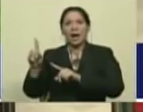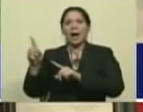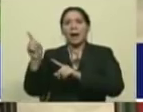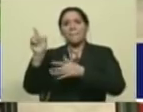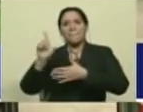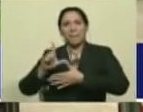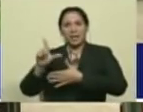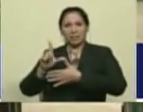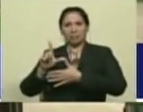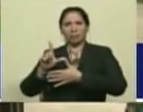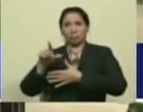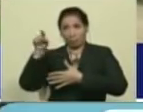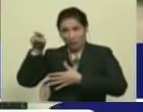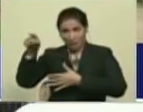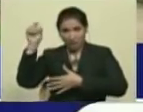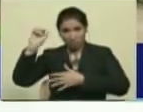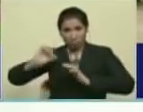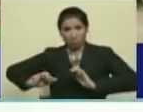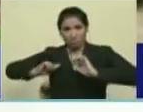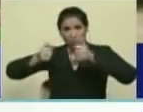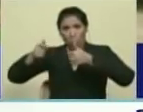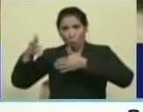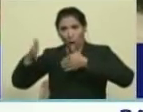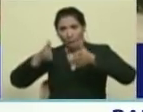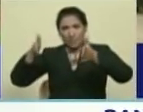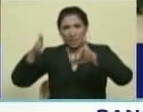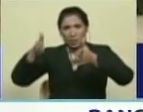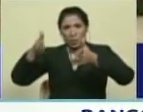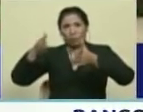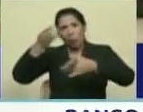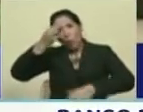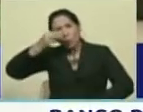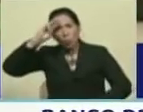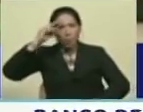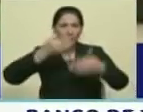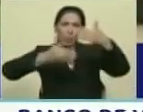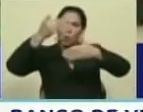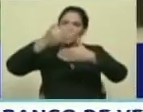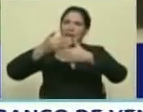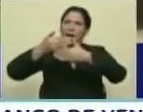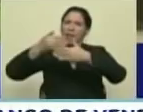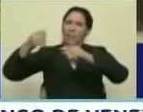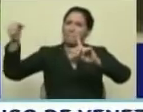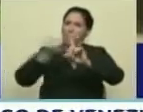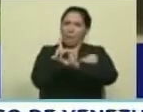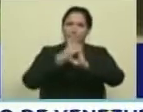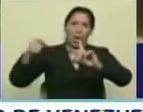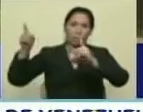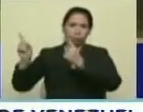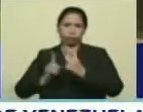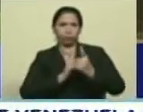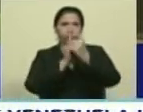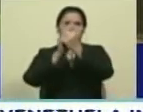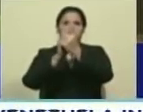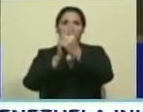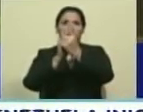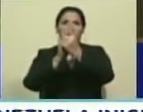Así empezó este camino. Una Cuba bloqueada, asediada, perseguida,